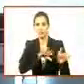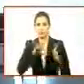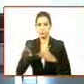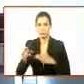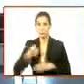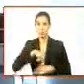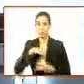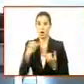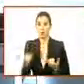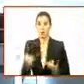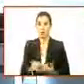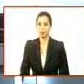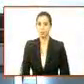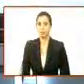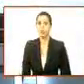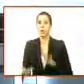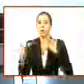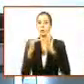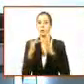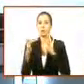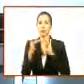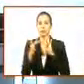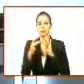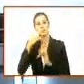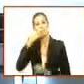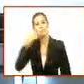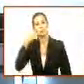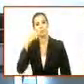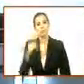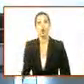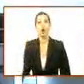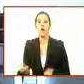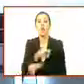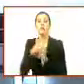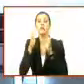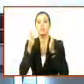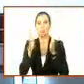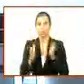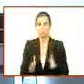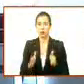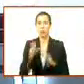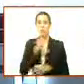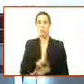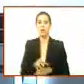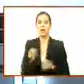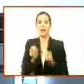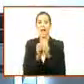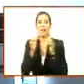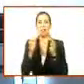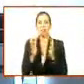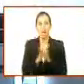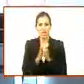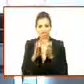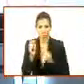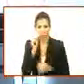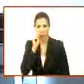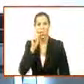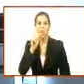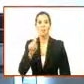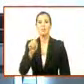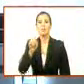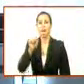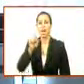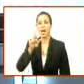Nosotros de inmediato vamos a establecer un contacto telefónico con el gobernador del estado Anzuateguitare William Saab para